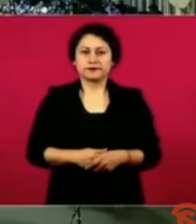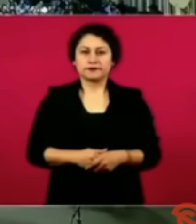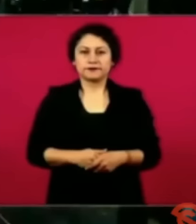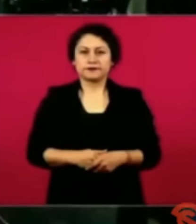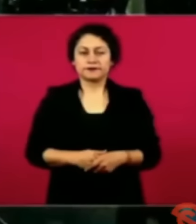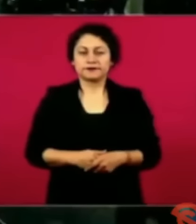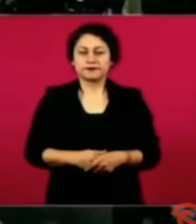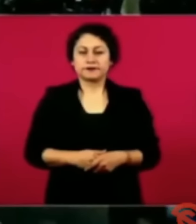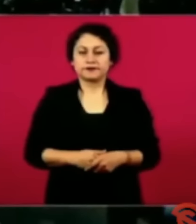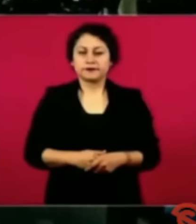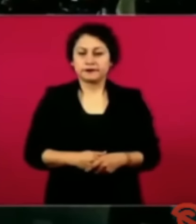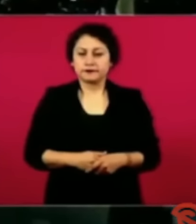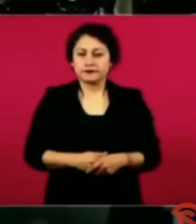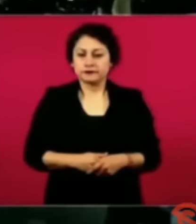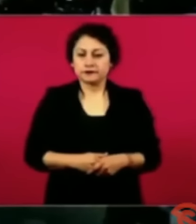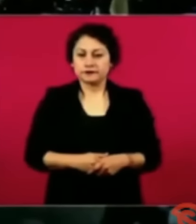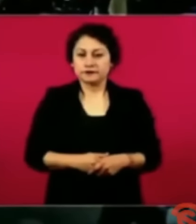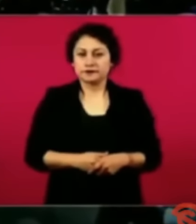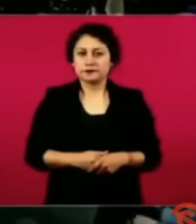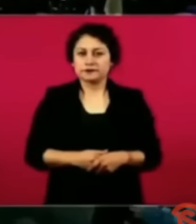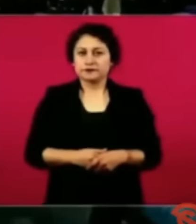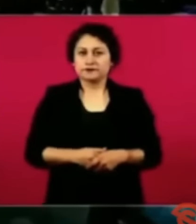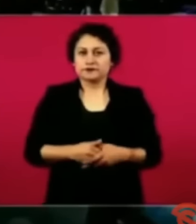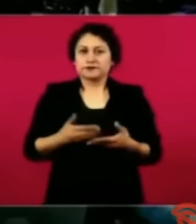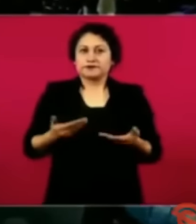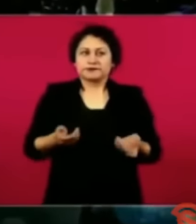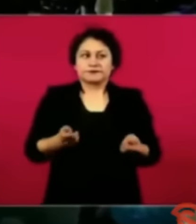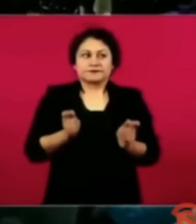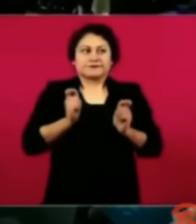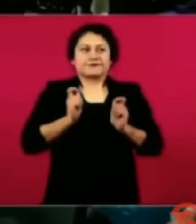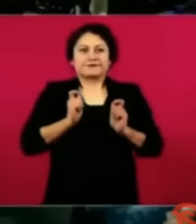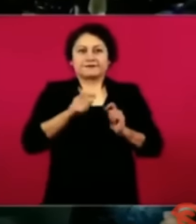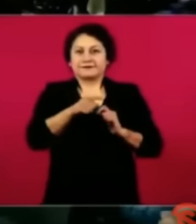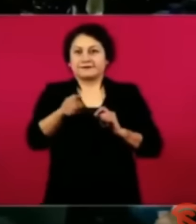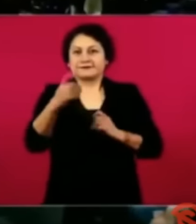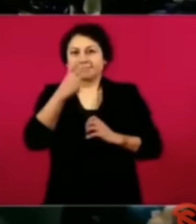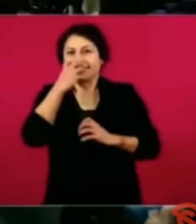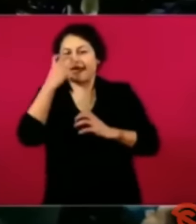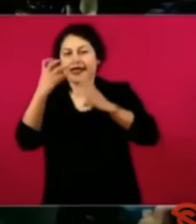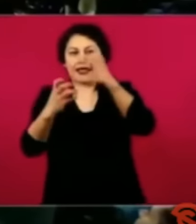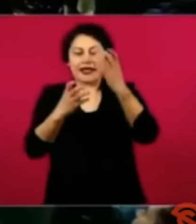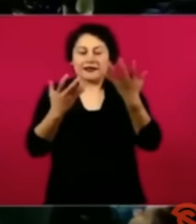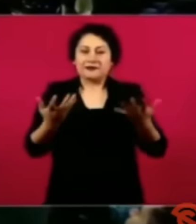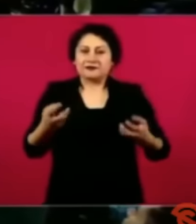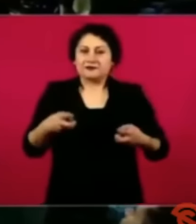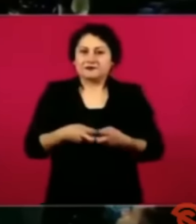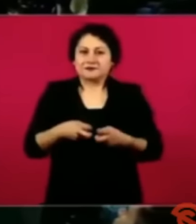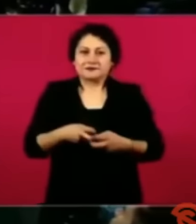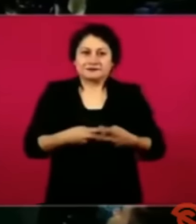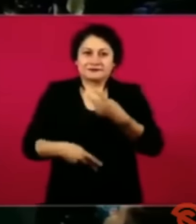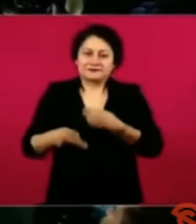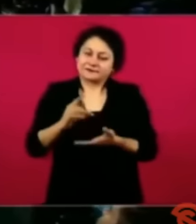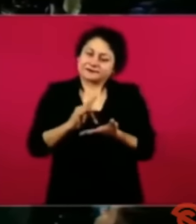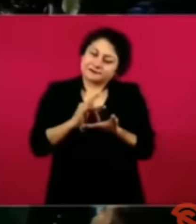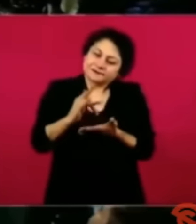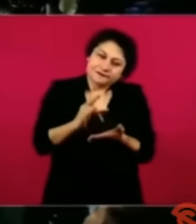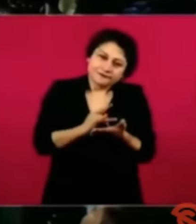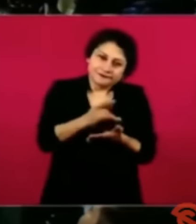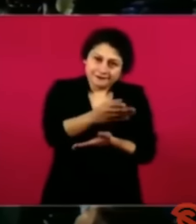No, ya me la pusieron más difícil. Ya hasta me pusieron nervioso. Gracias por la generosidad, compañeros, pero sobre todo